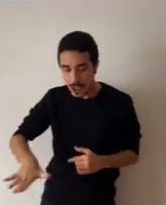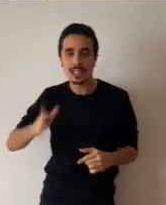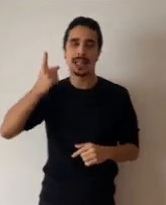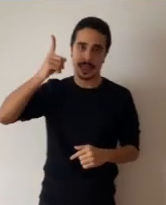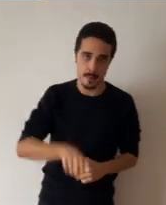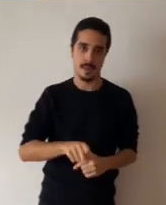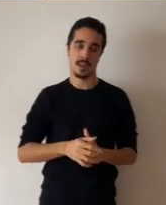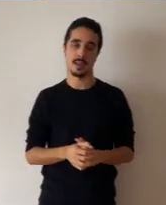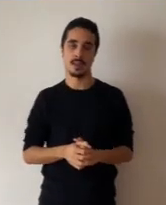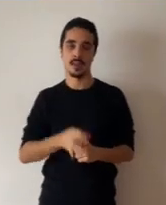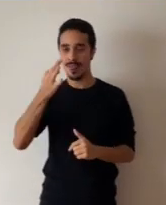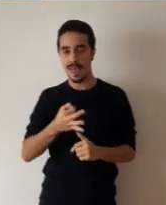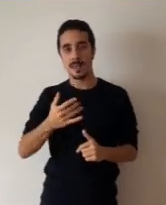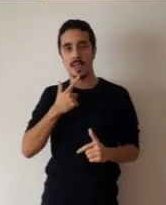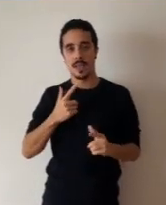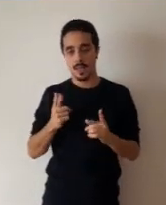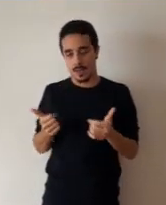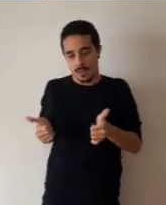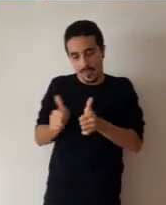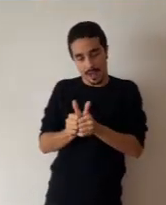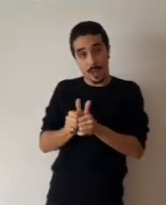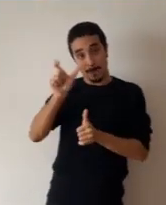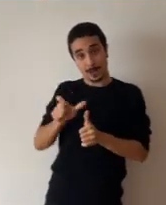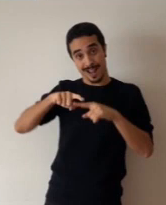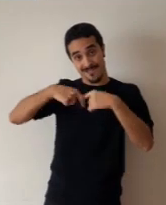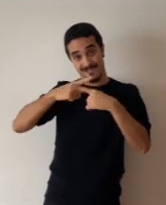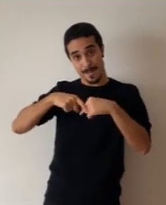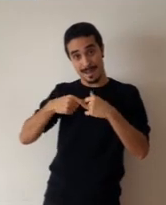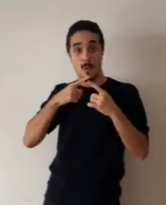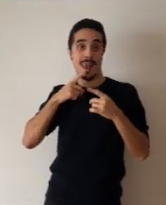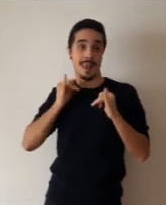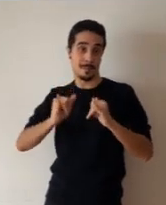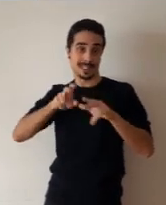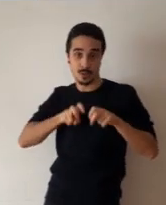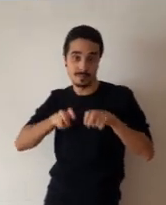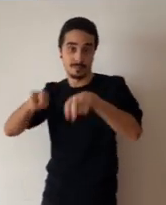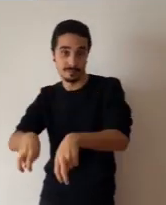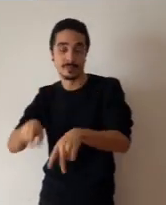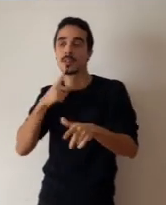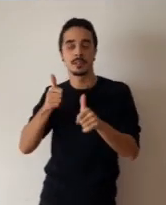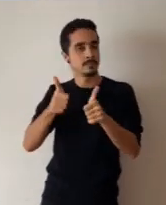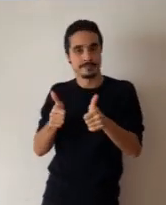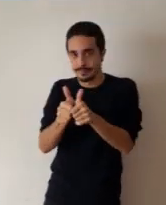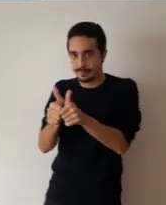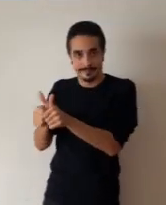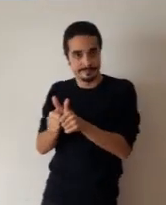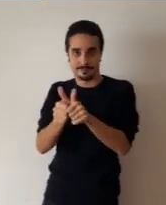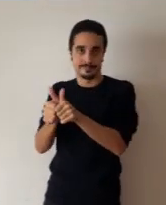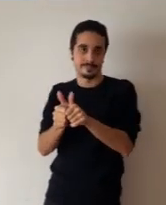los niños, por favor, también. Mantener a los niños próximos a la persona de la familia que baje con ellos